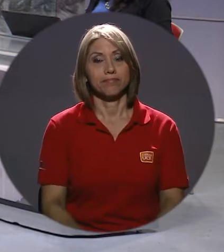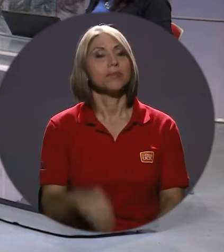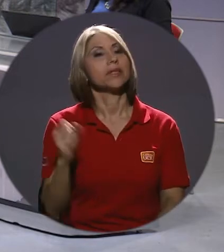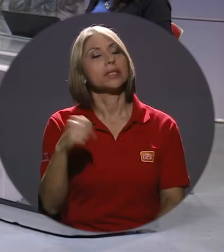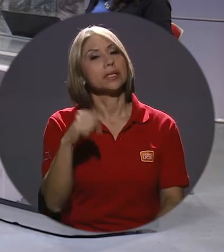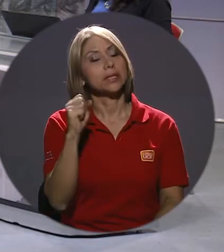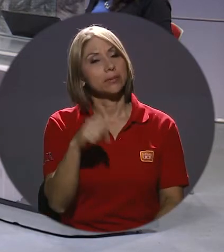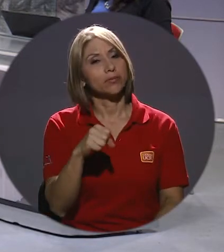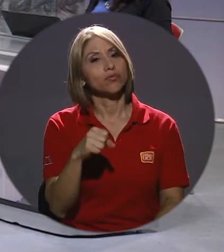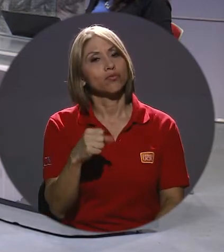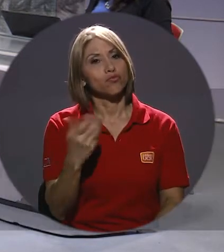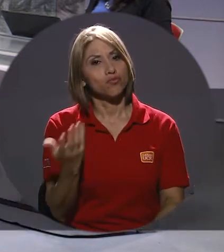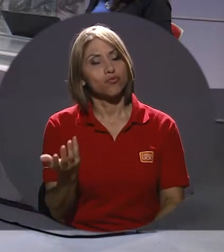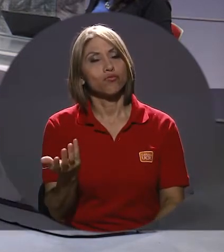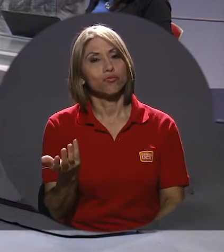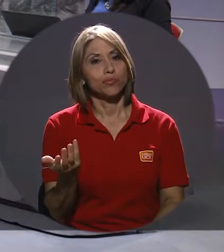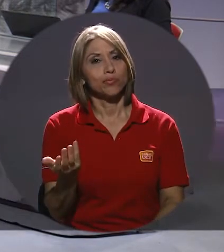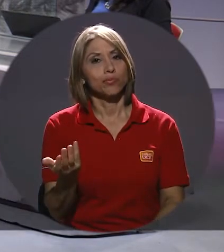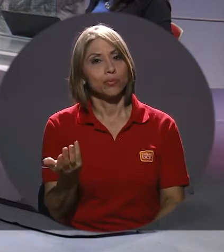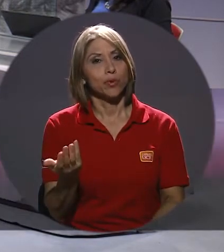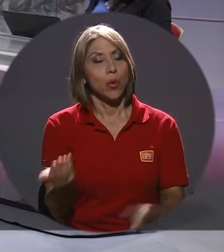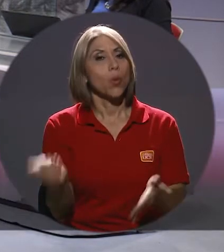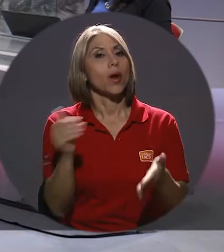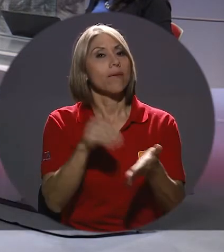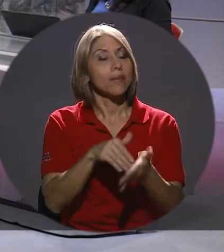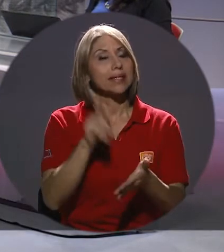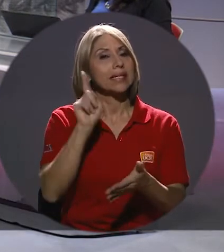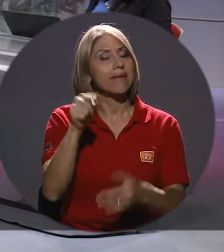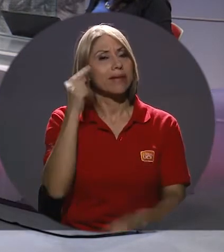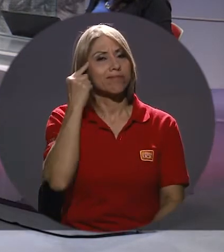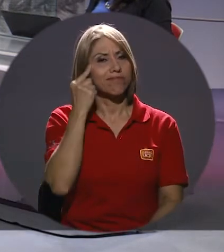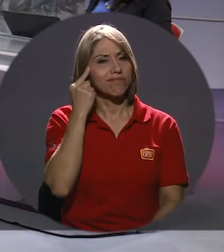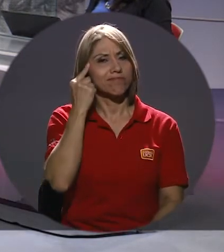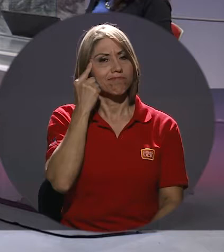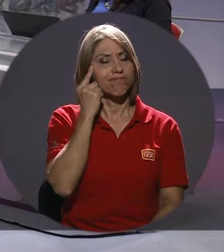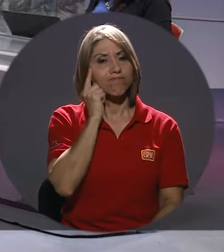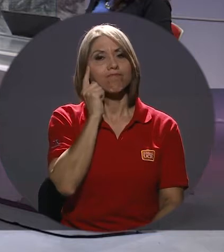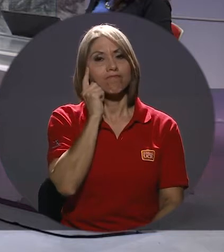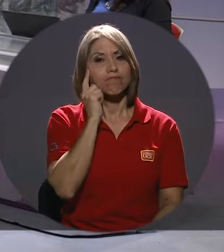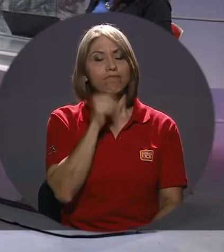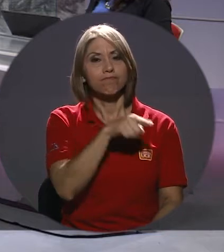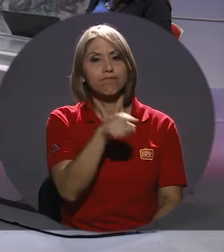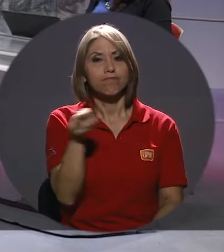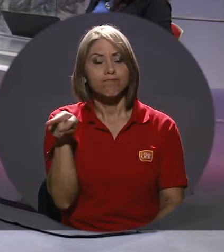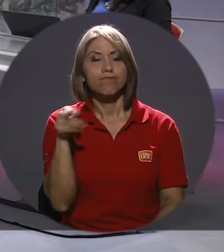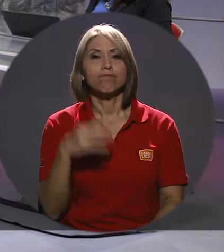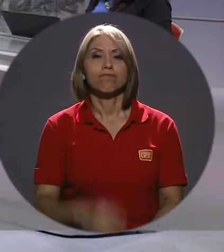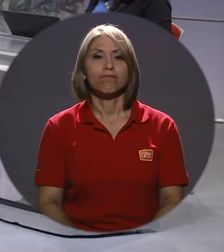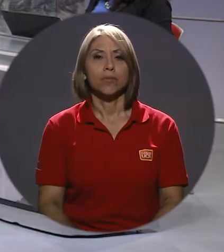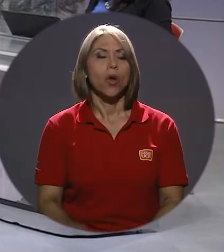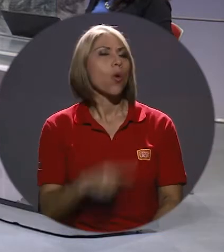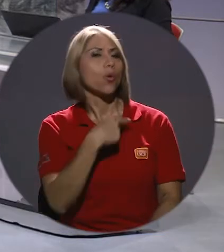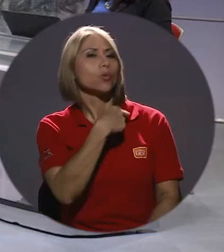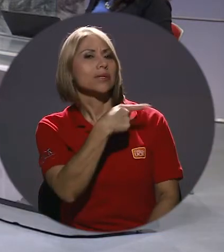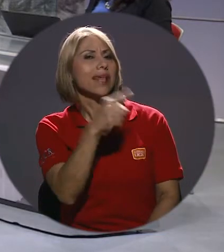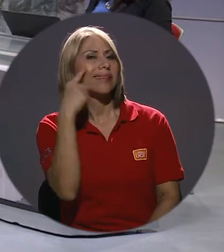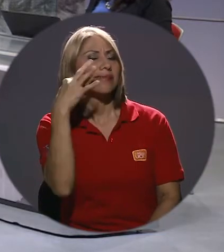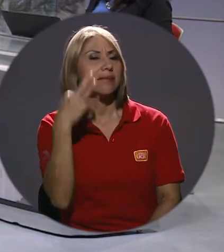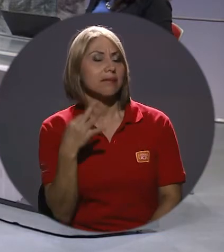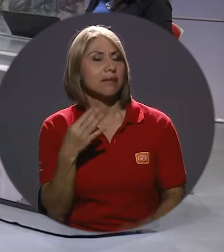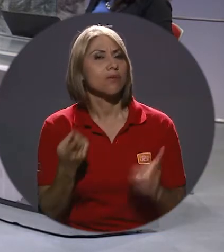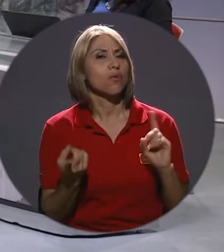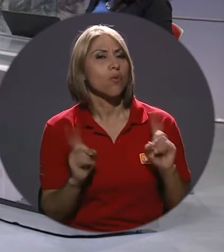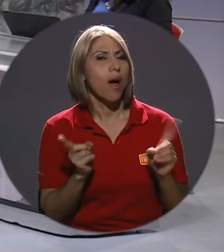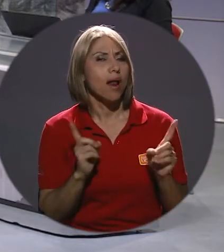definitivamente un panorama que una vez más debe llamar a la reflexión del país. Ahora, ¿cuáles consideran ustedes que podrían ser esos